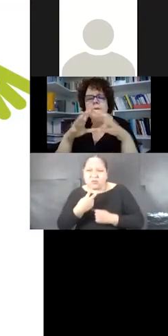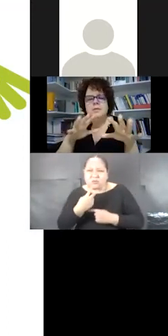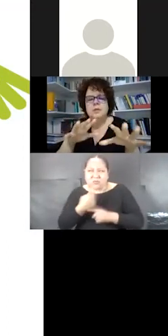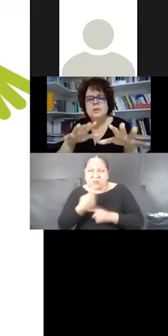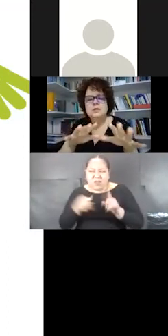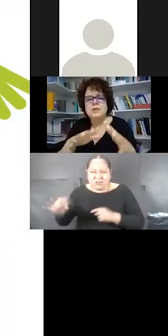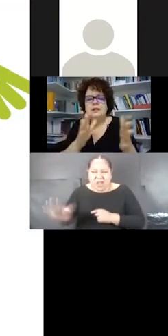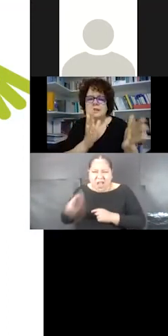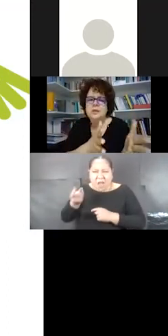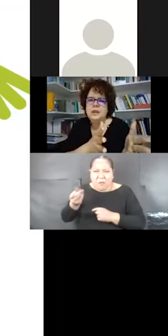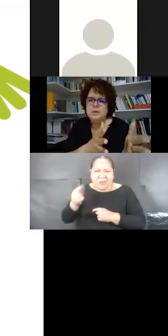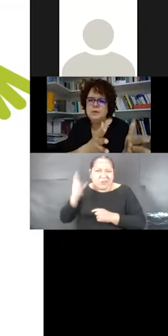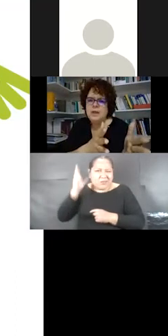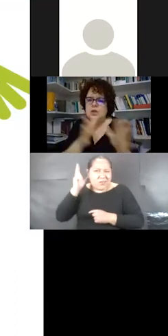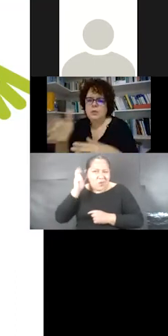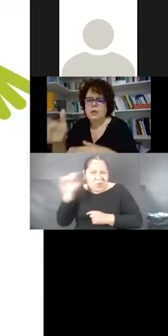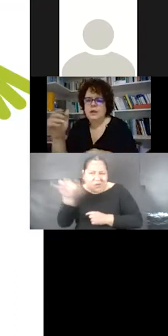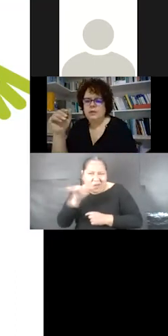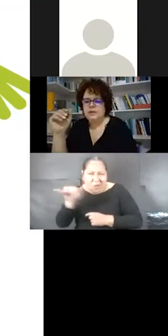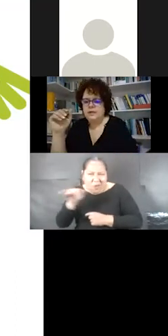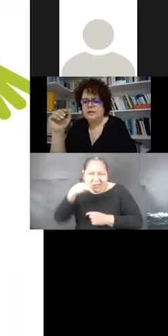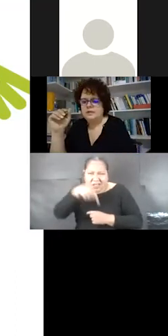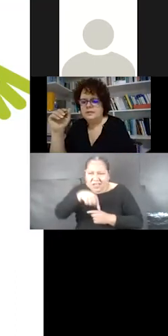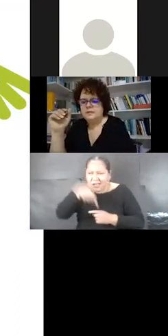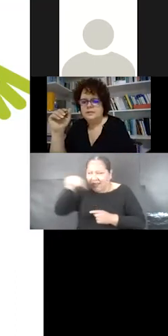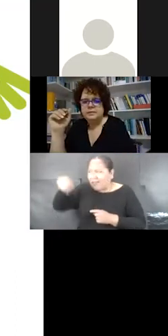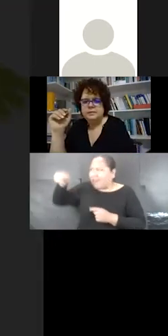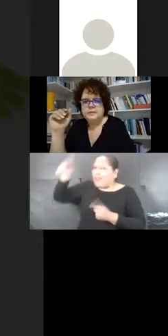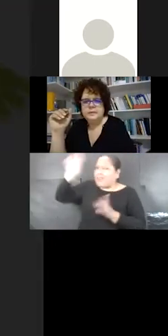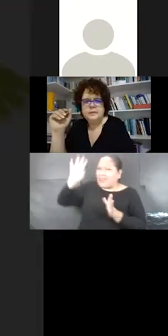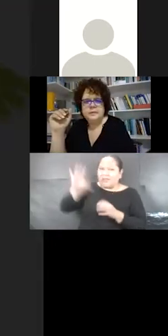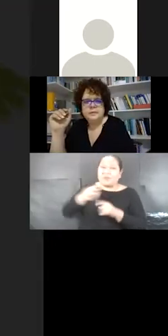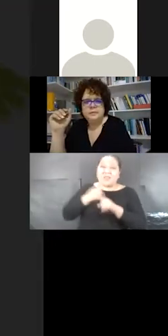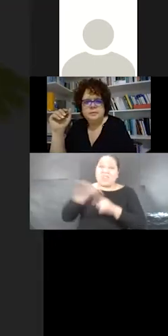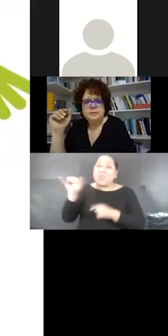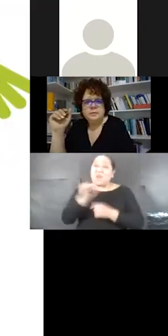la misma situación se da tanto en lenguas orales como en lenguas de señas.